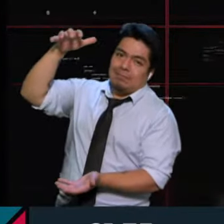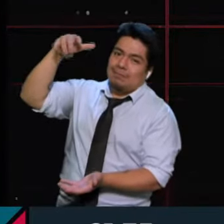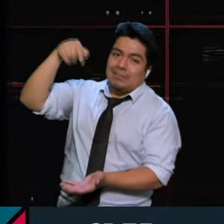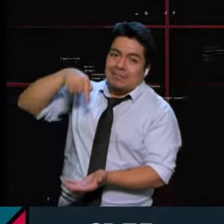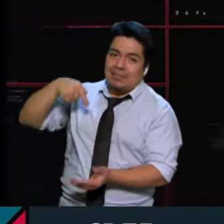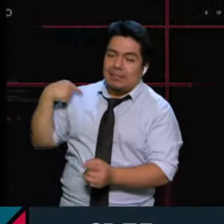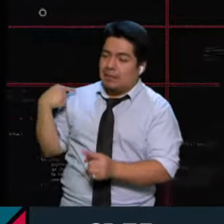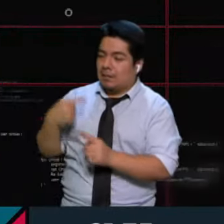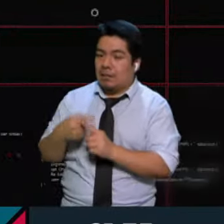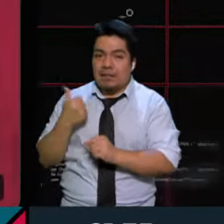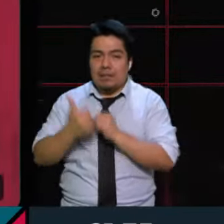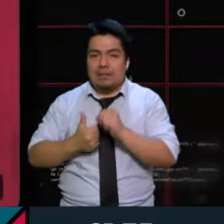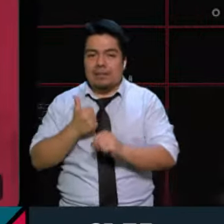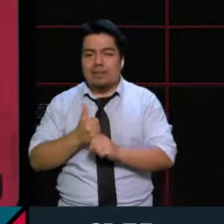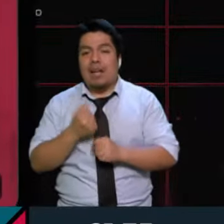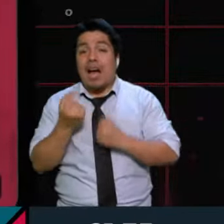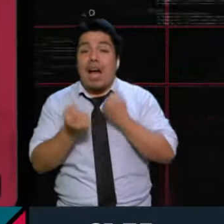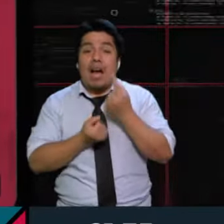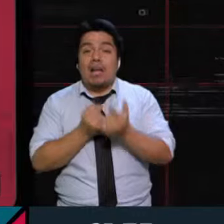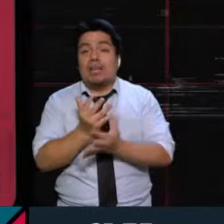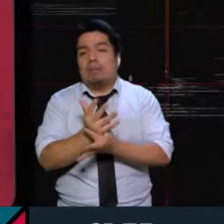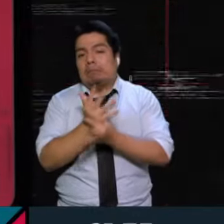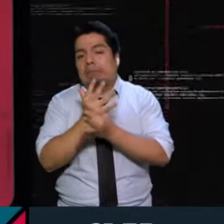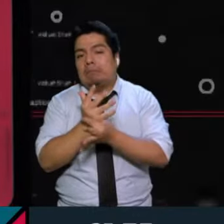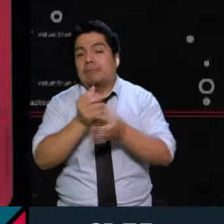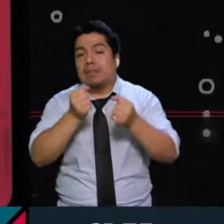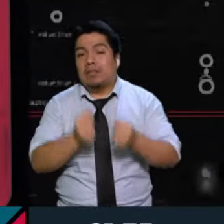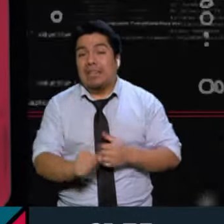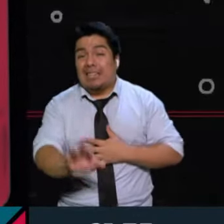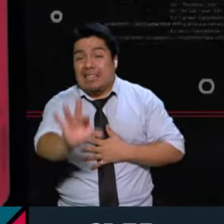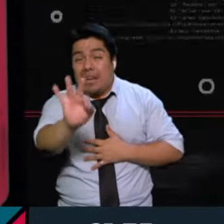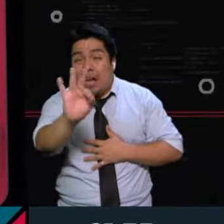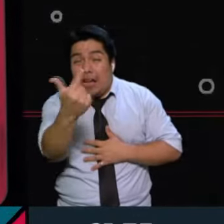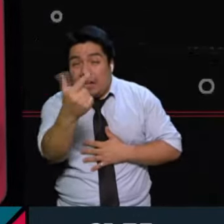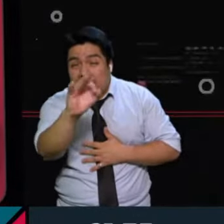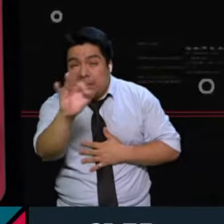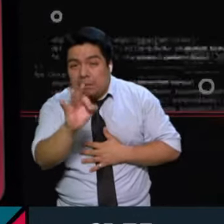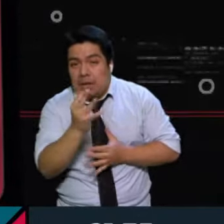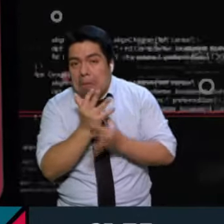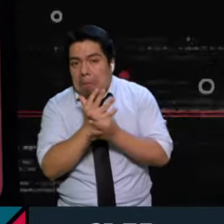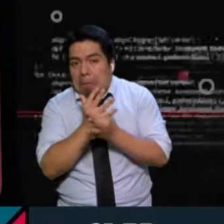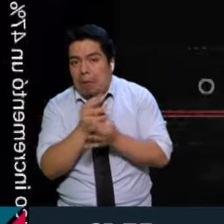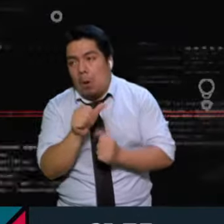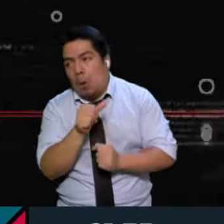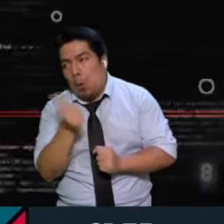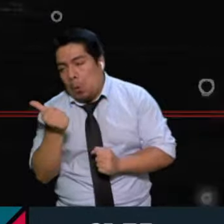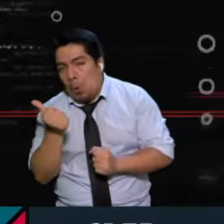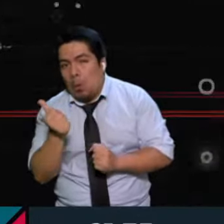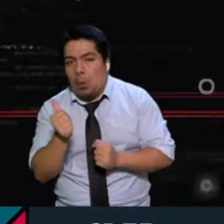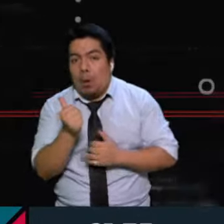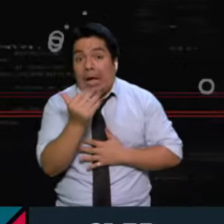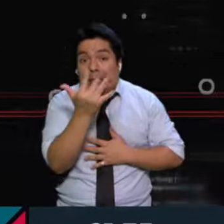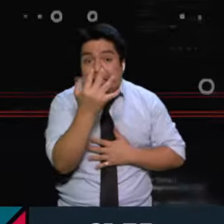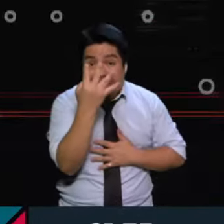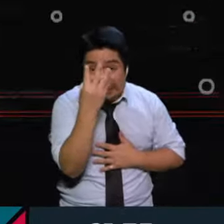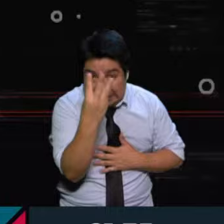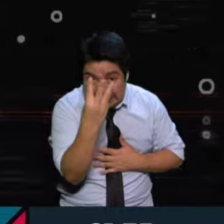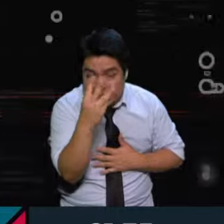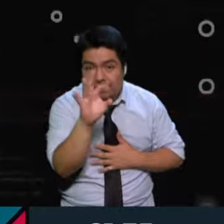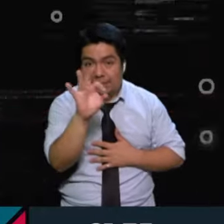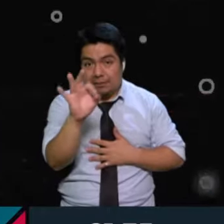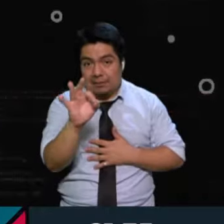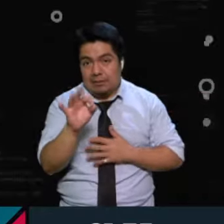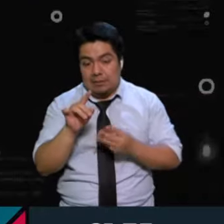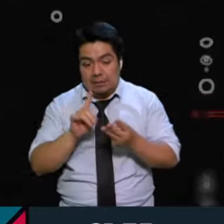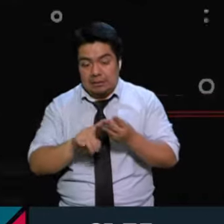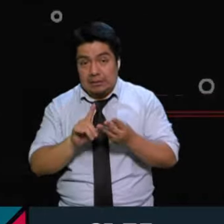durante el último sexenio. Algunos aseguran que se ha incrementado 47%, otros que el aumento es de 53%